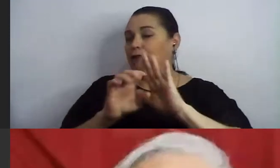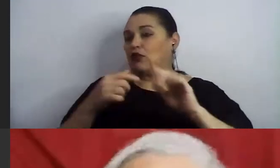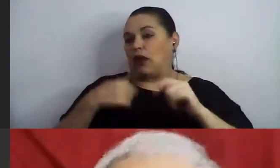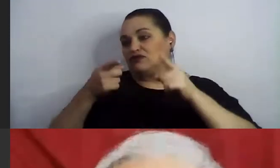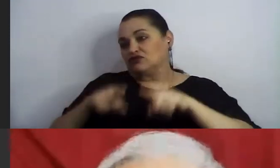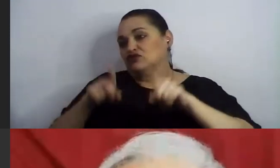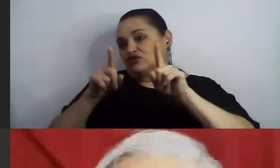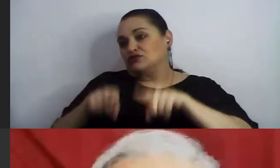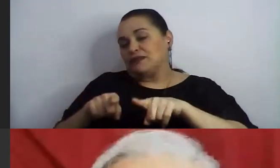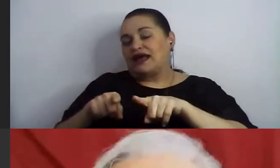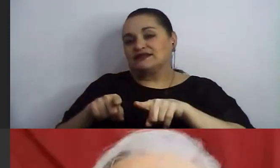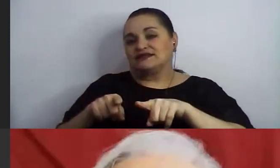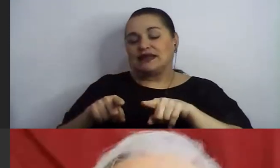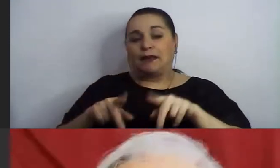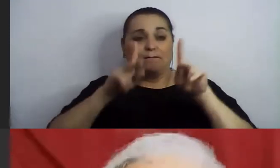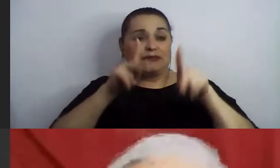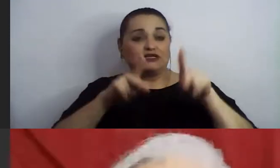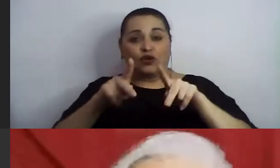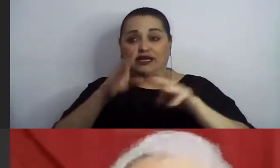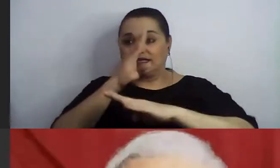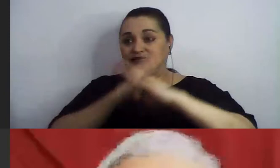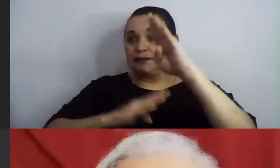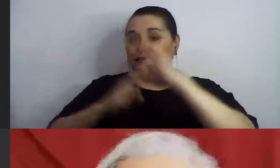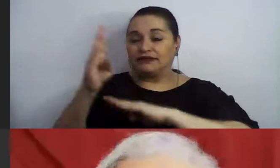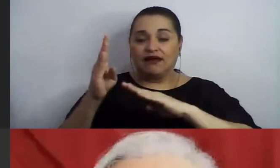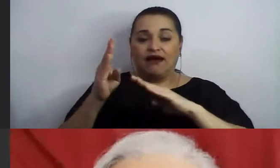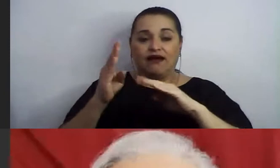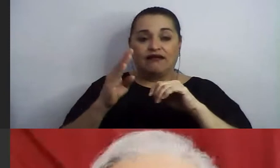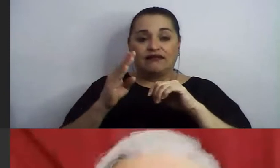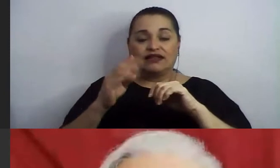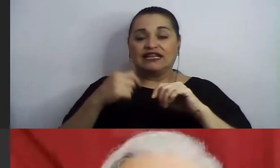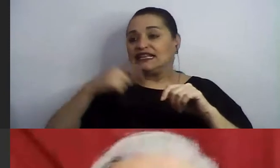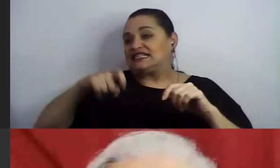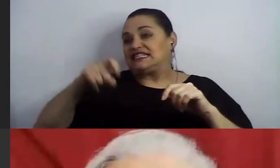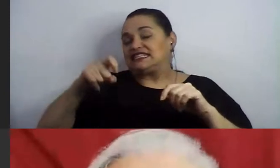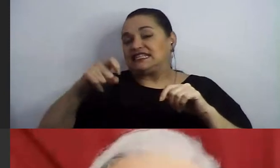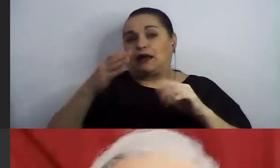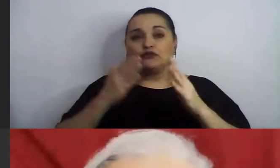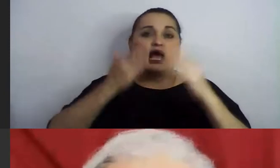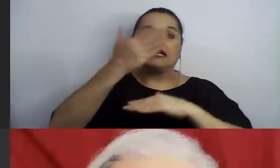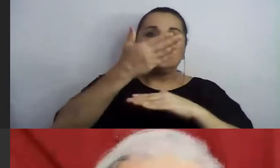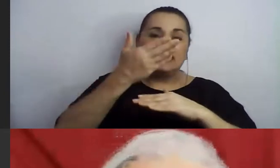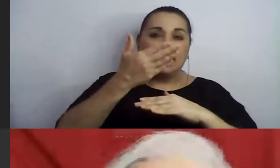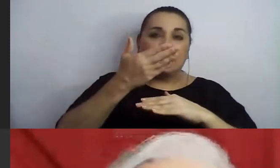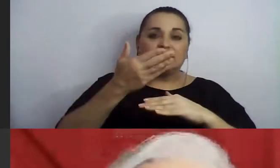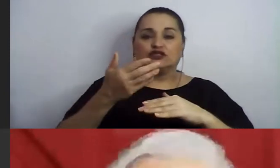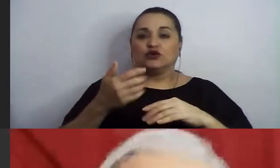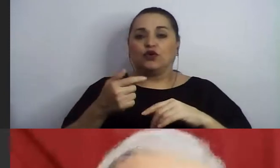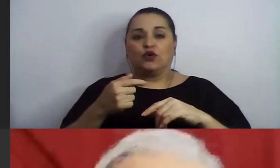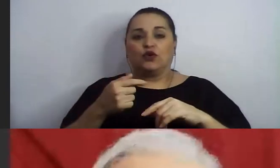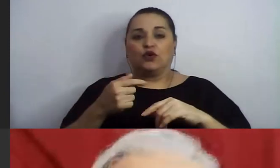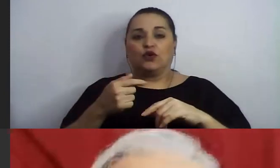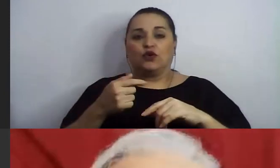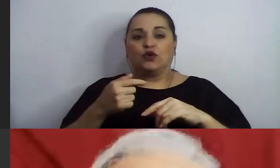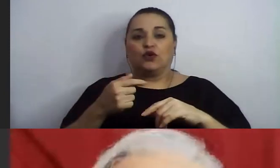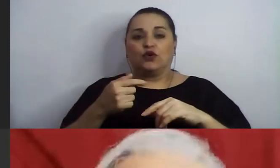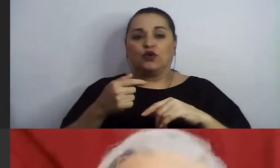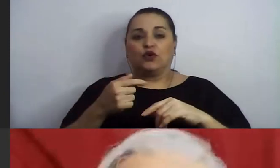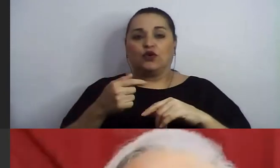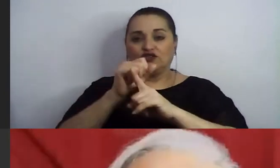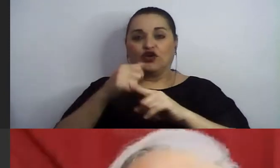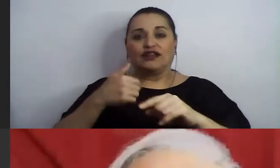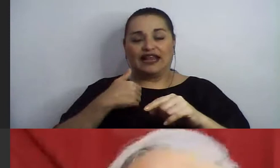las personas con discapacidad requerimos acceso, accesibilidad, como en este caso que contamos hoy